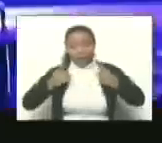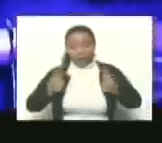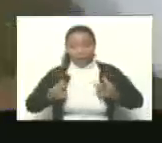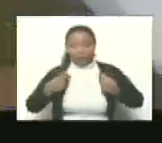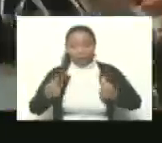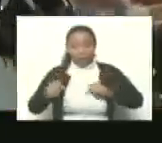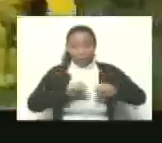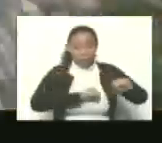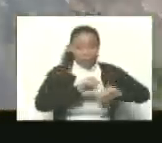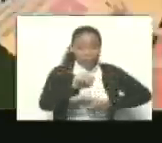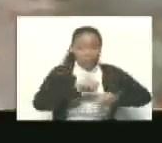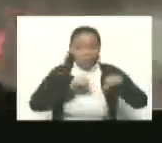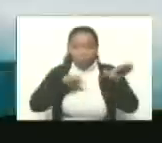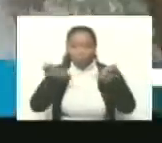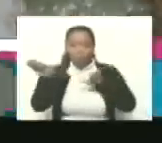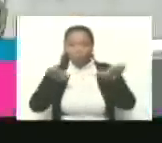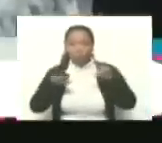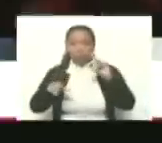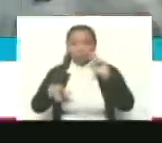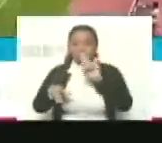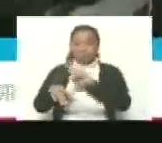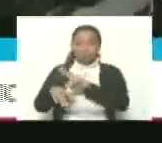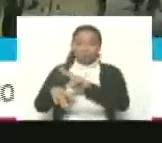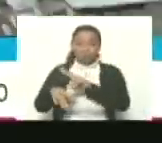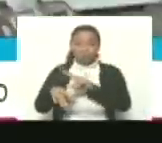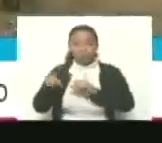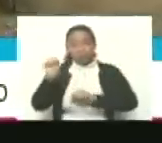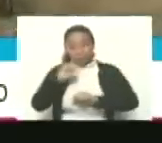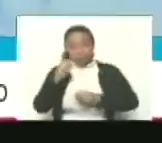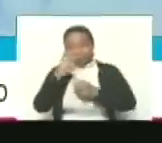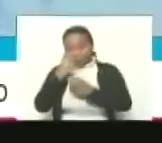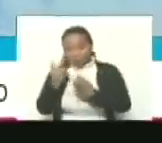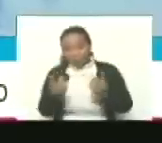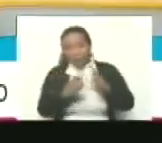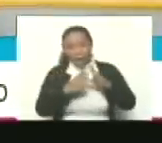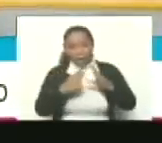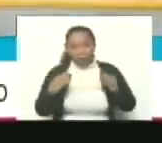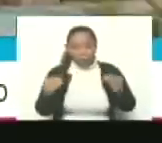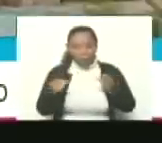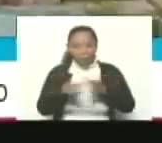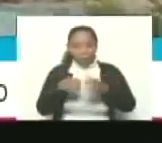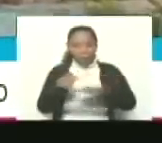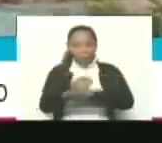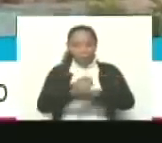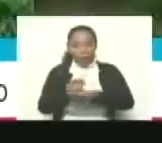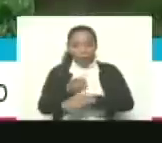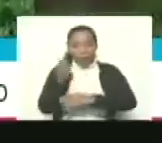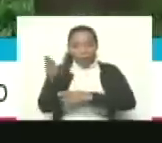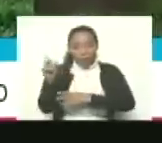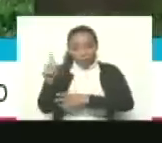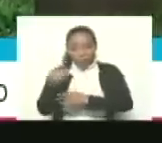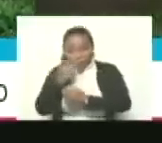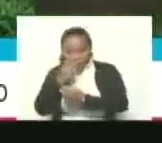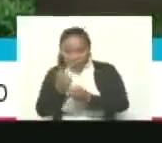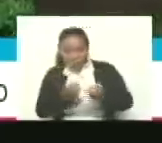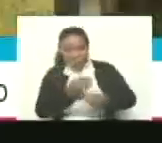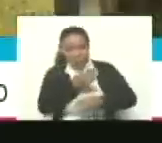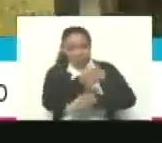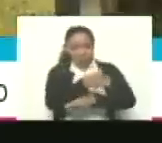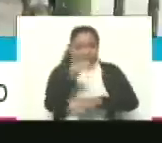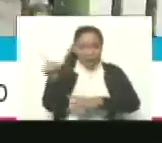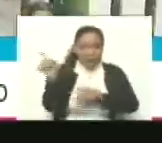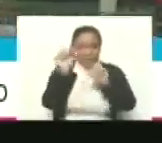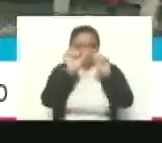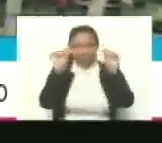del turismo y, por supuesto, siempre la invitación a usted y a todo el equipo de gobierno para que participen y asistan al